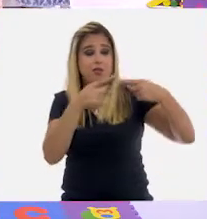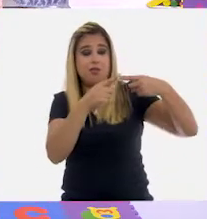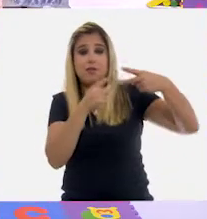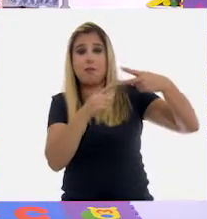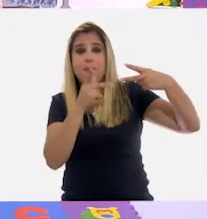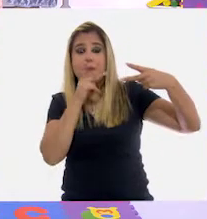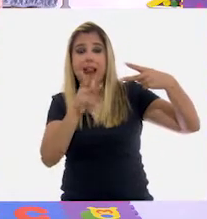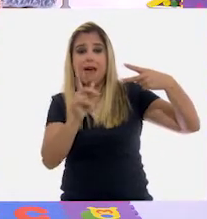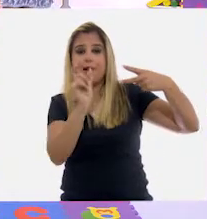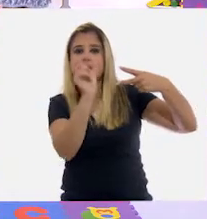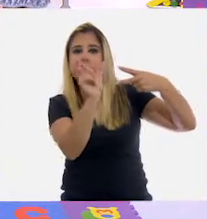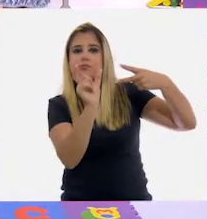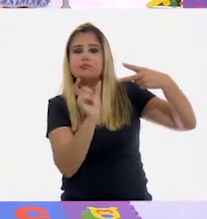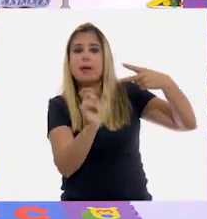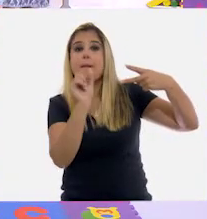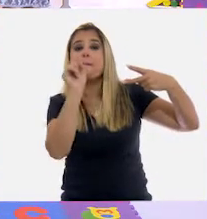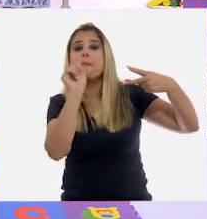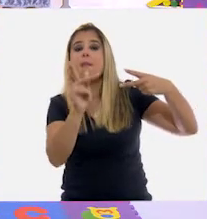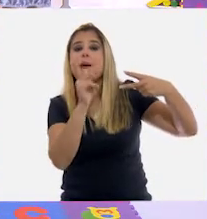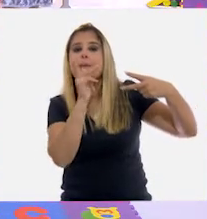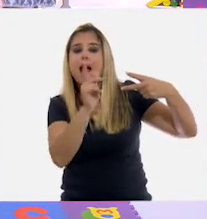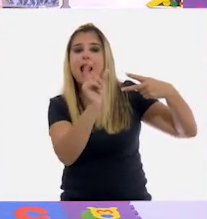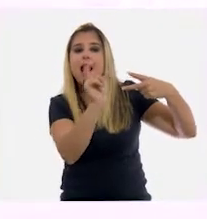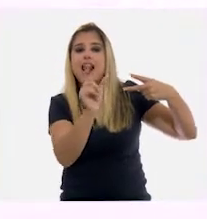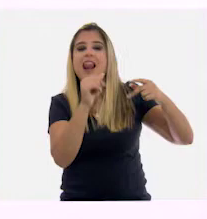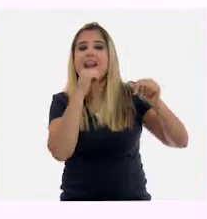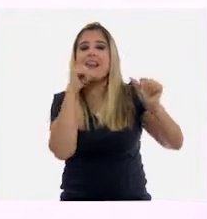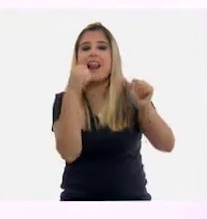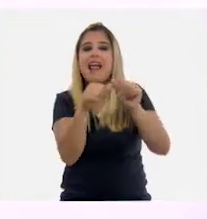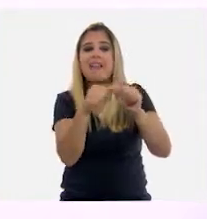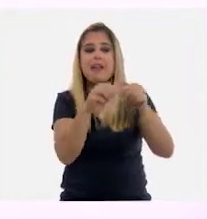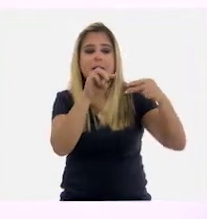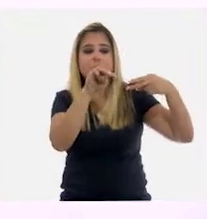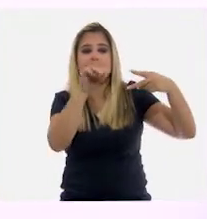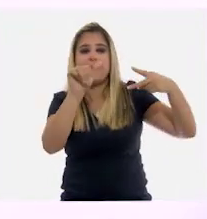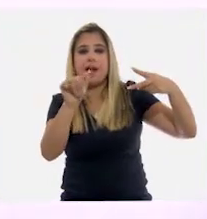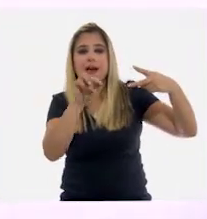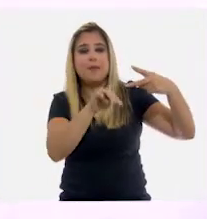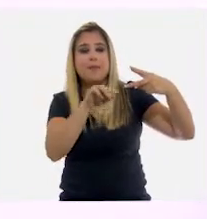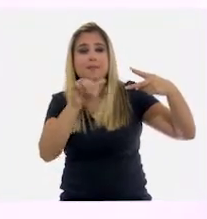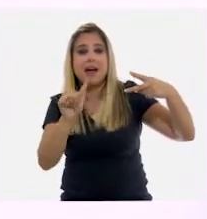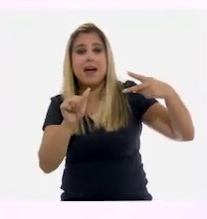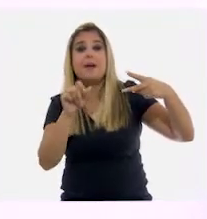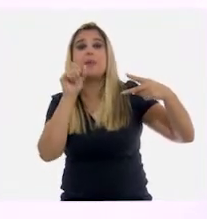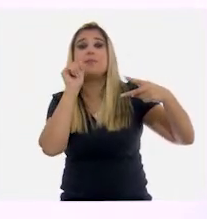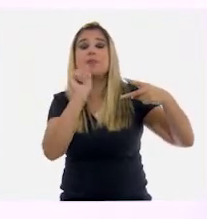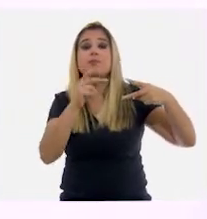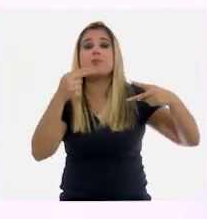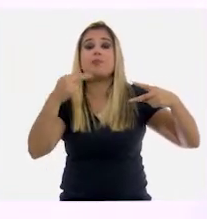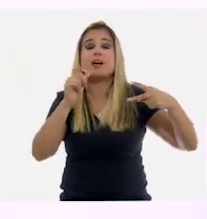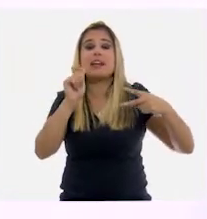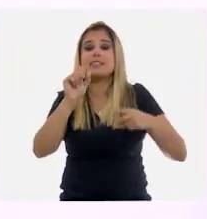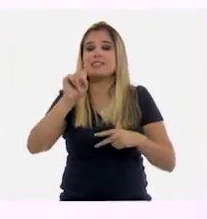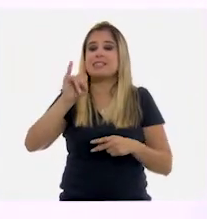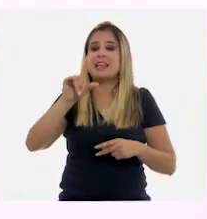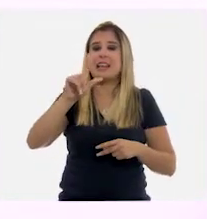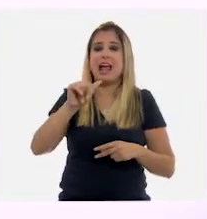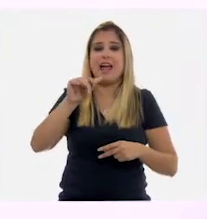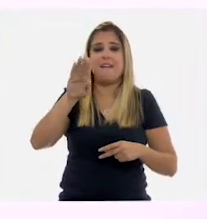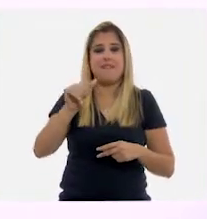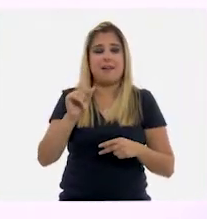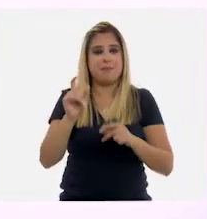palabras inician con las mismas letras y también se llaman sílabas,